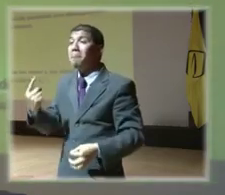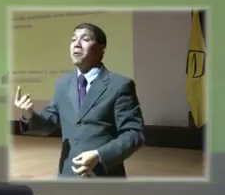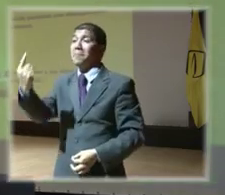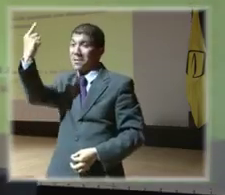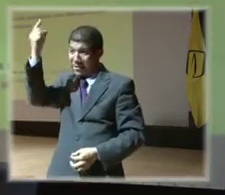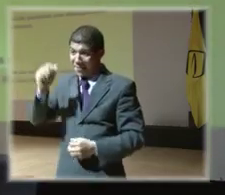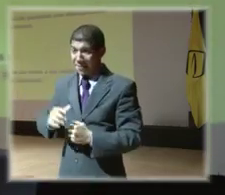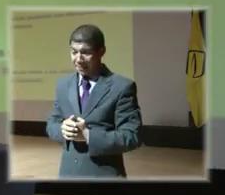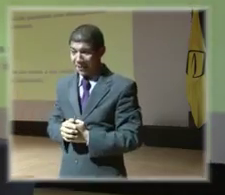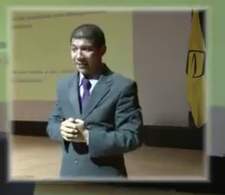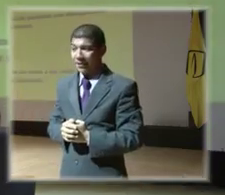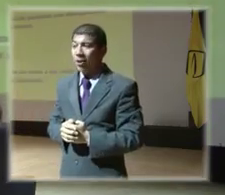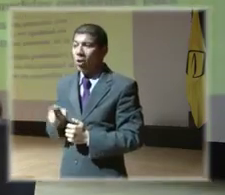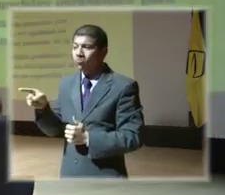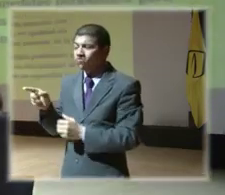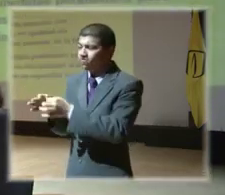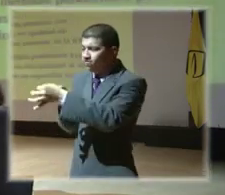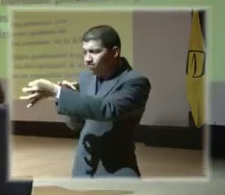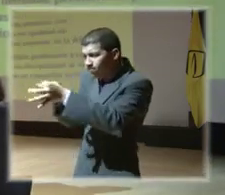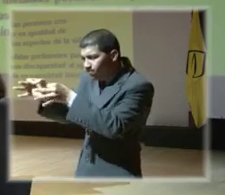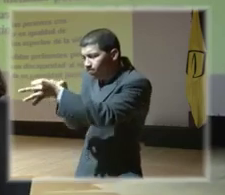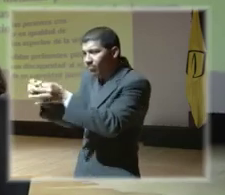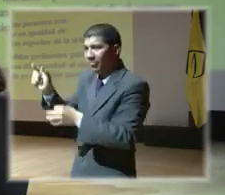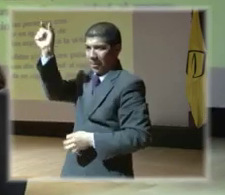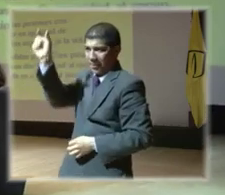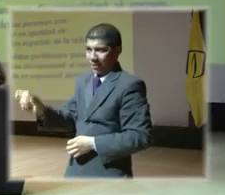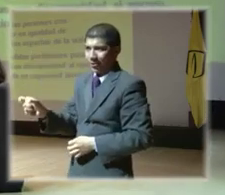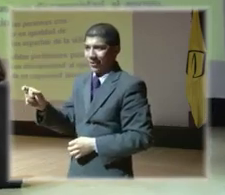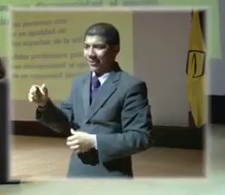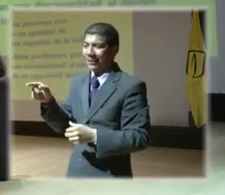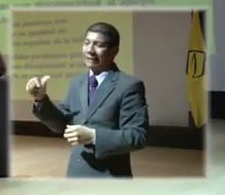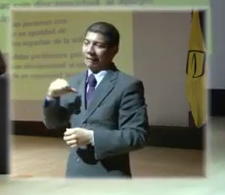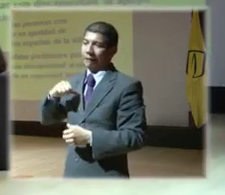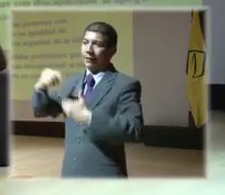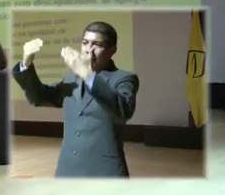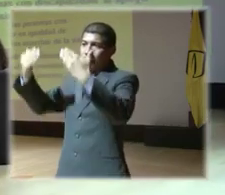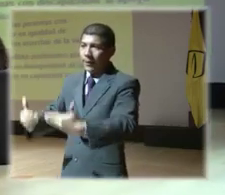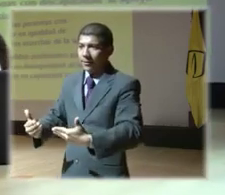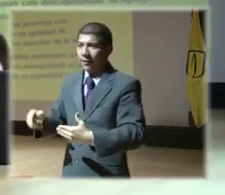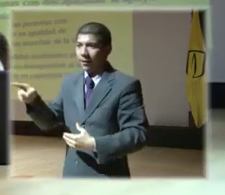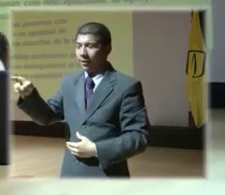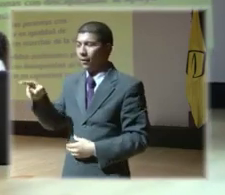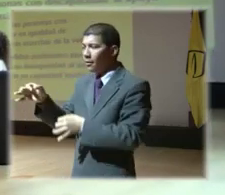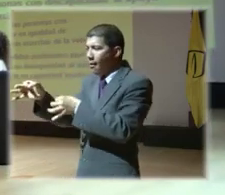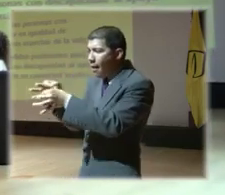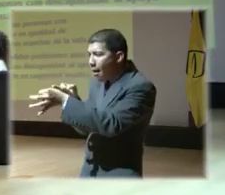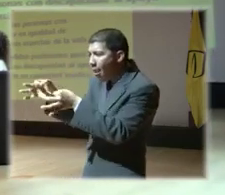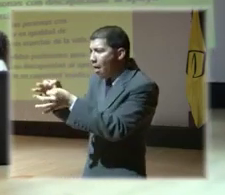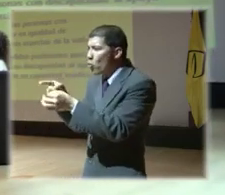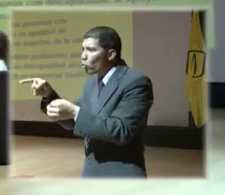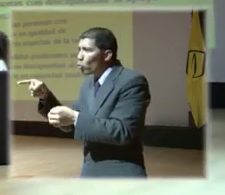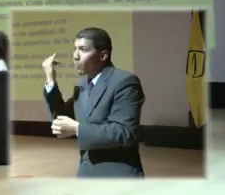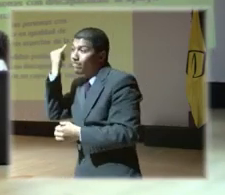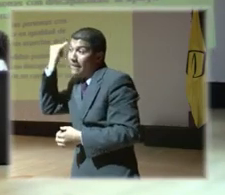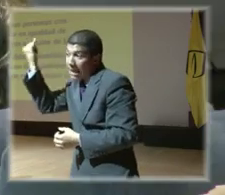muy sencillo y le comenta cuáles son sus posibilidades, el apoyo, cómo va a tomar. Y bueno, me